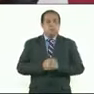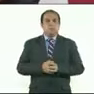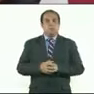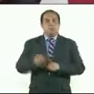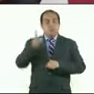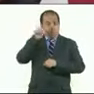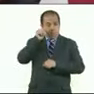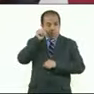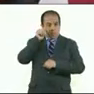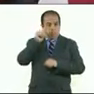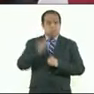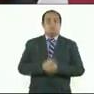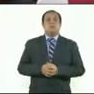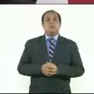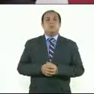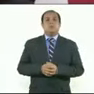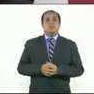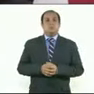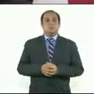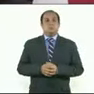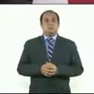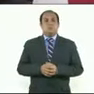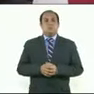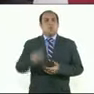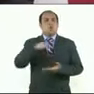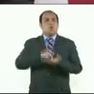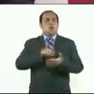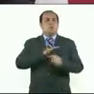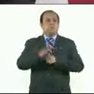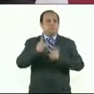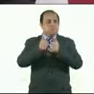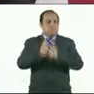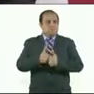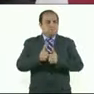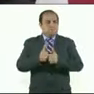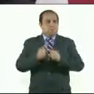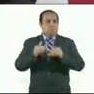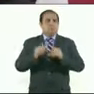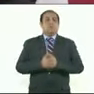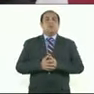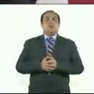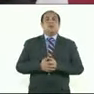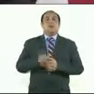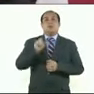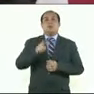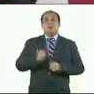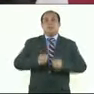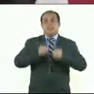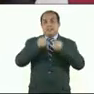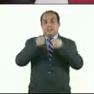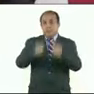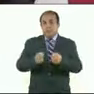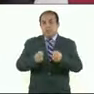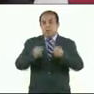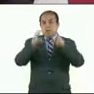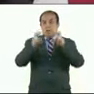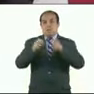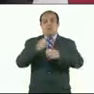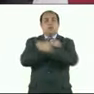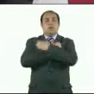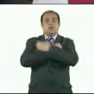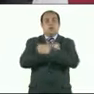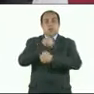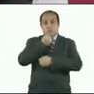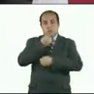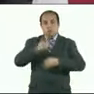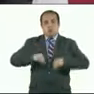día de mañana en donde se están quedando y garantizar el tema de la educación, sobre todo para los niños que viven en la zona y